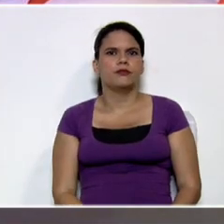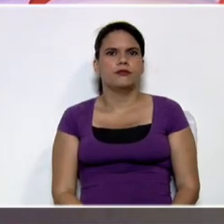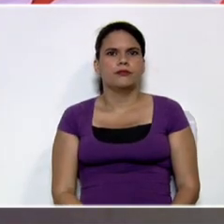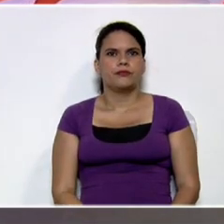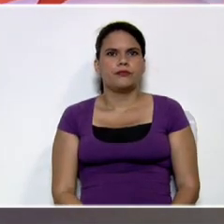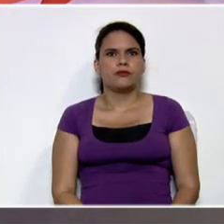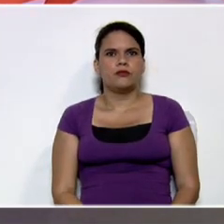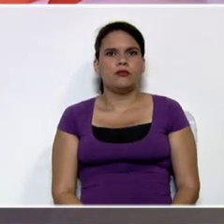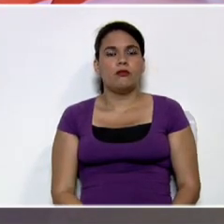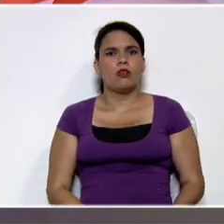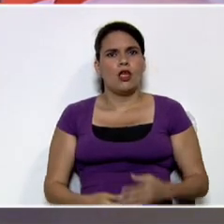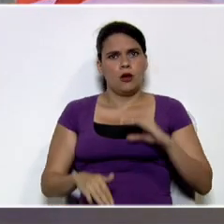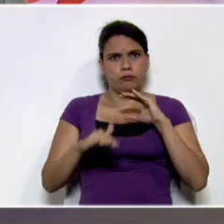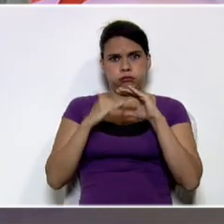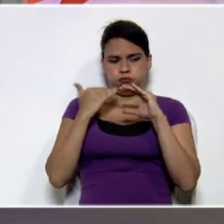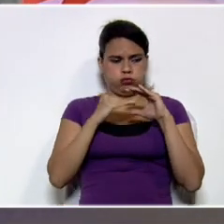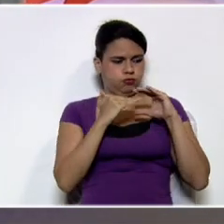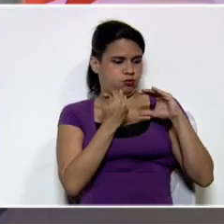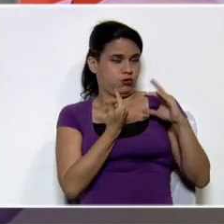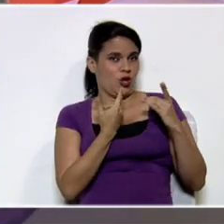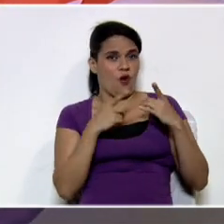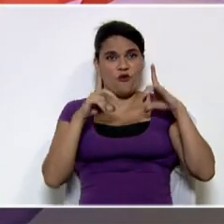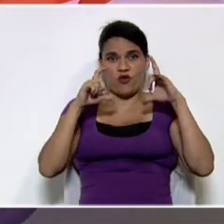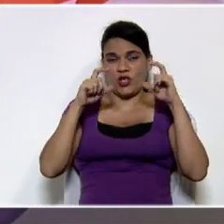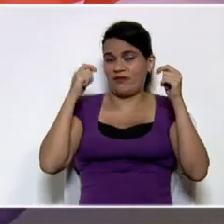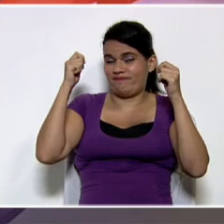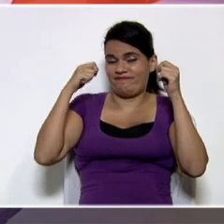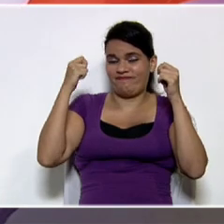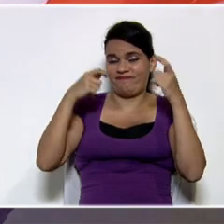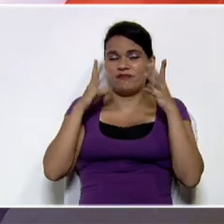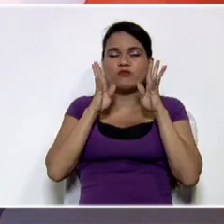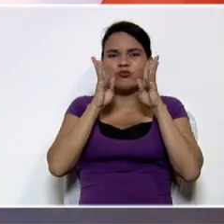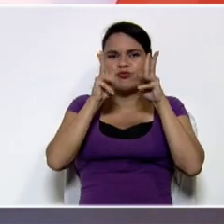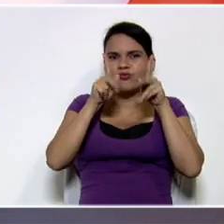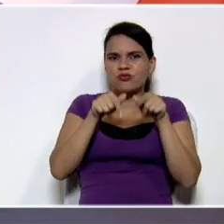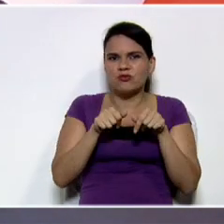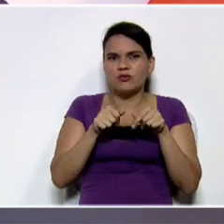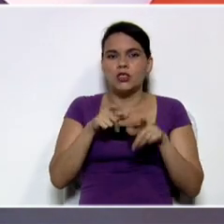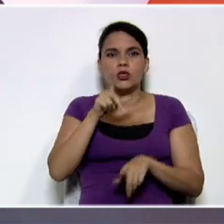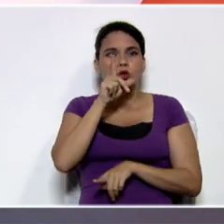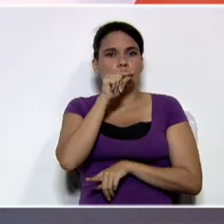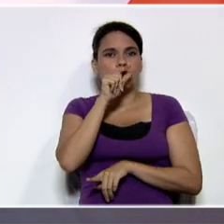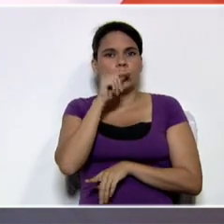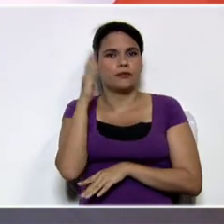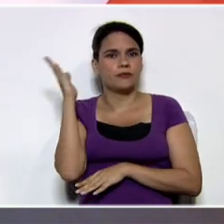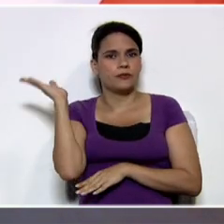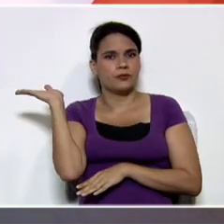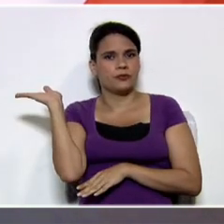@MPPEducación y envíanos fotografías, videos y comentarios a través de nuestra cuenta Twitter